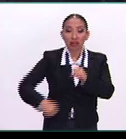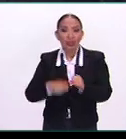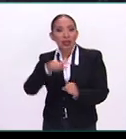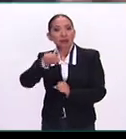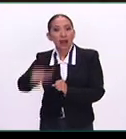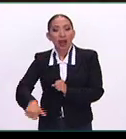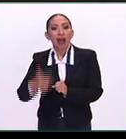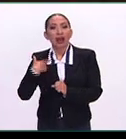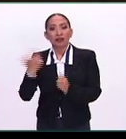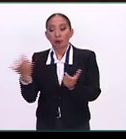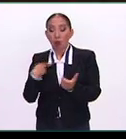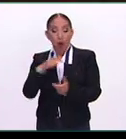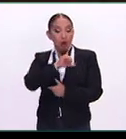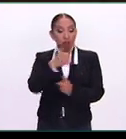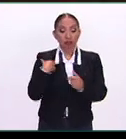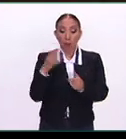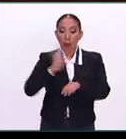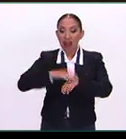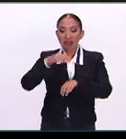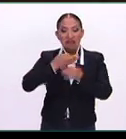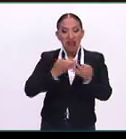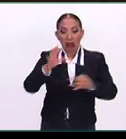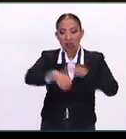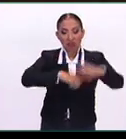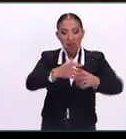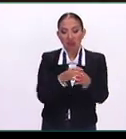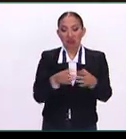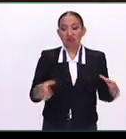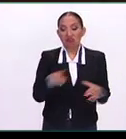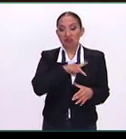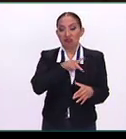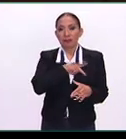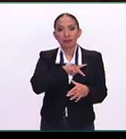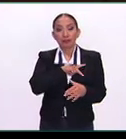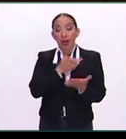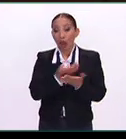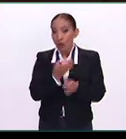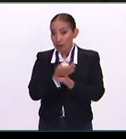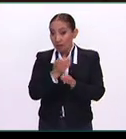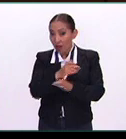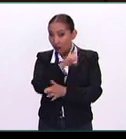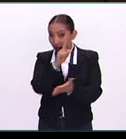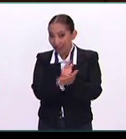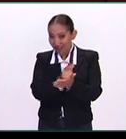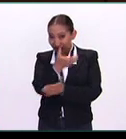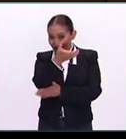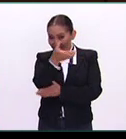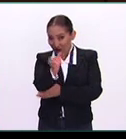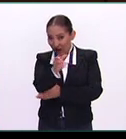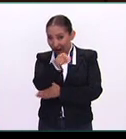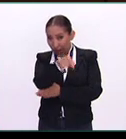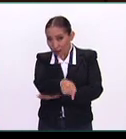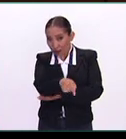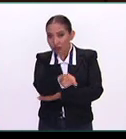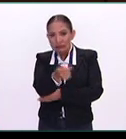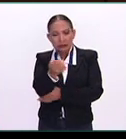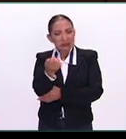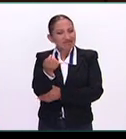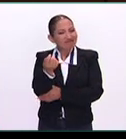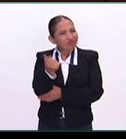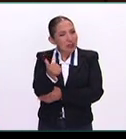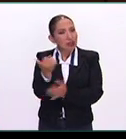creció el latifundismo. Ahora mismo, la legislación agraria